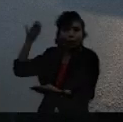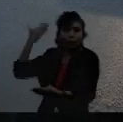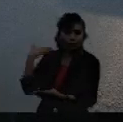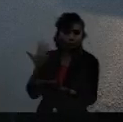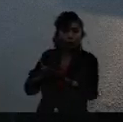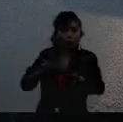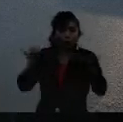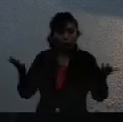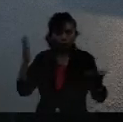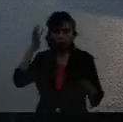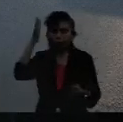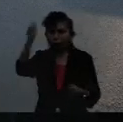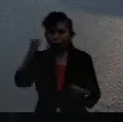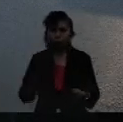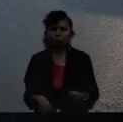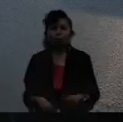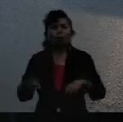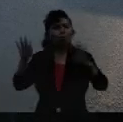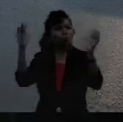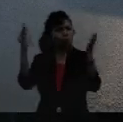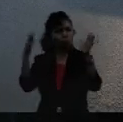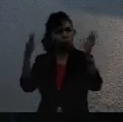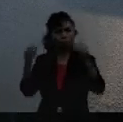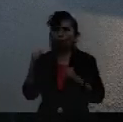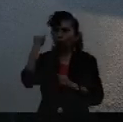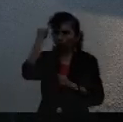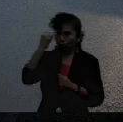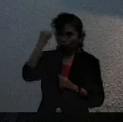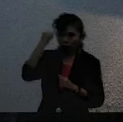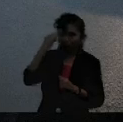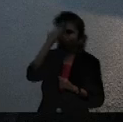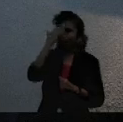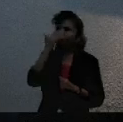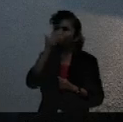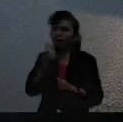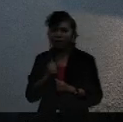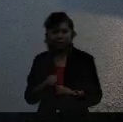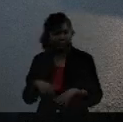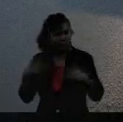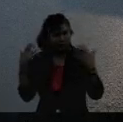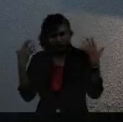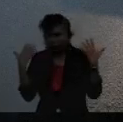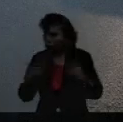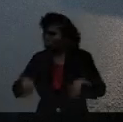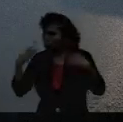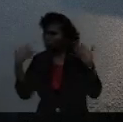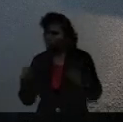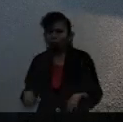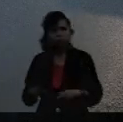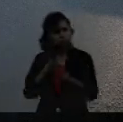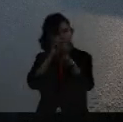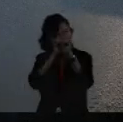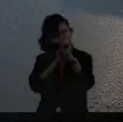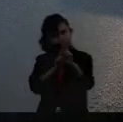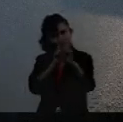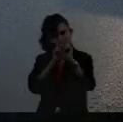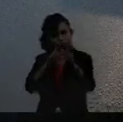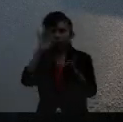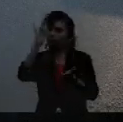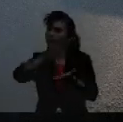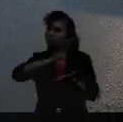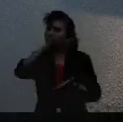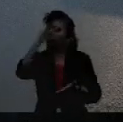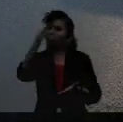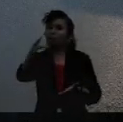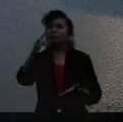y nuestro futuro el aplauso fuerte para las y los dignatarios mayas y el gran gran gran consejo Maya Gracias por estar aquí gracias